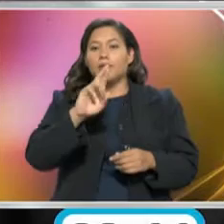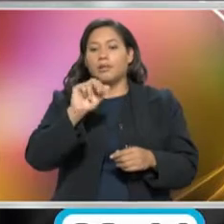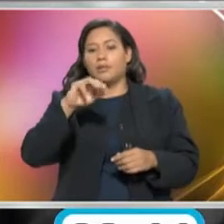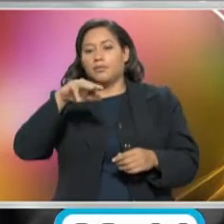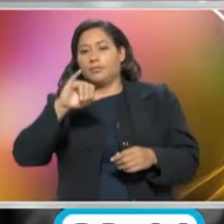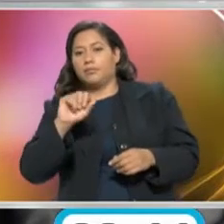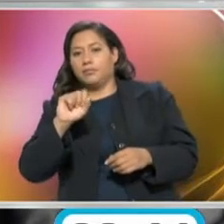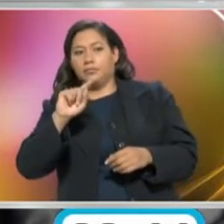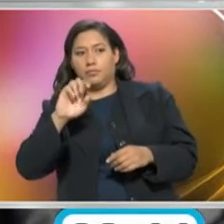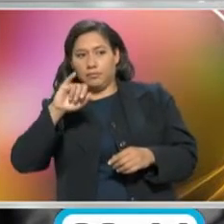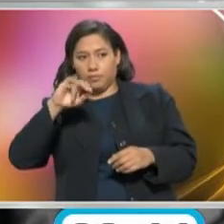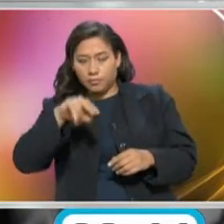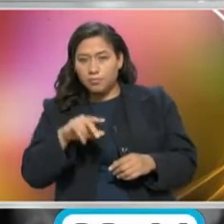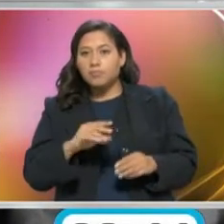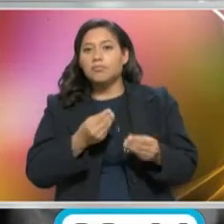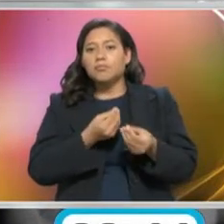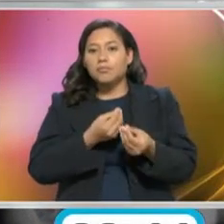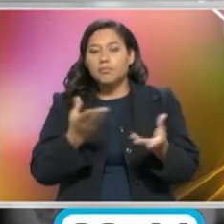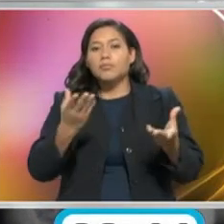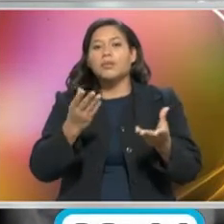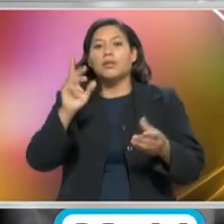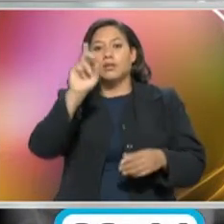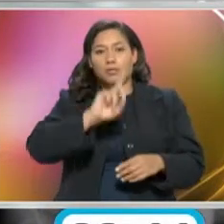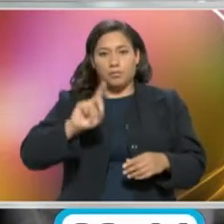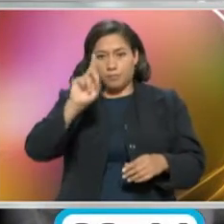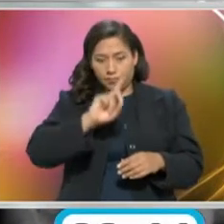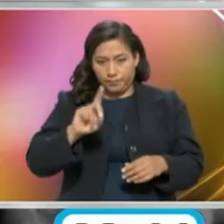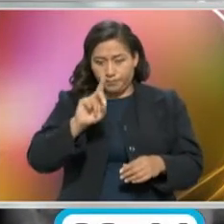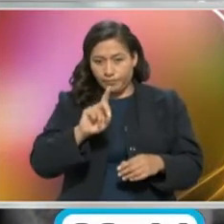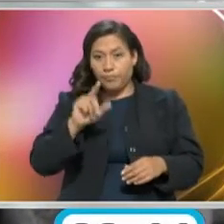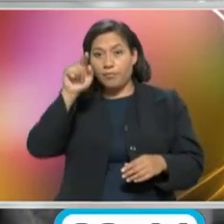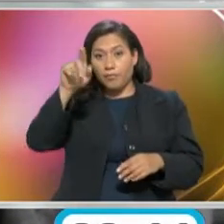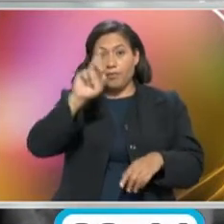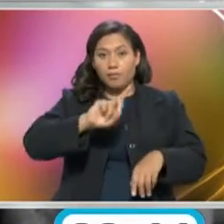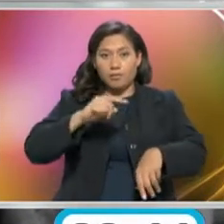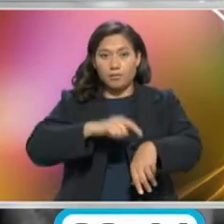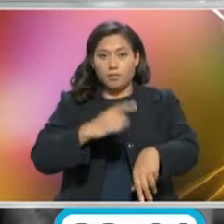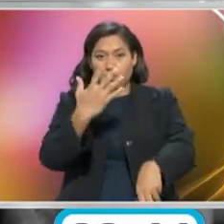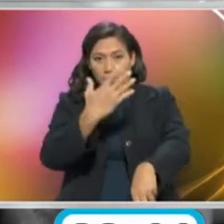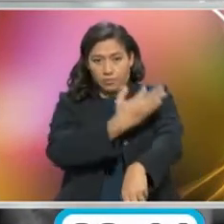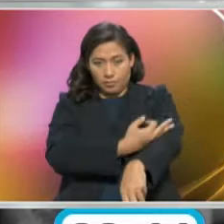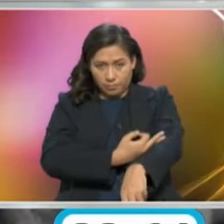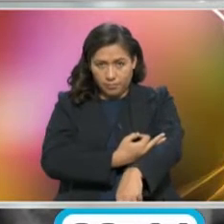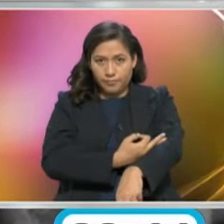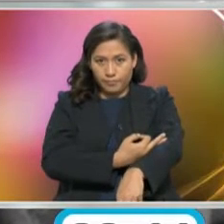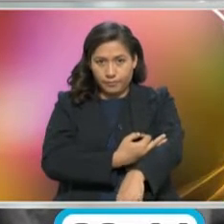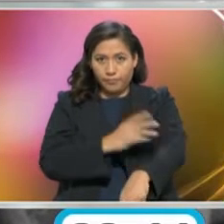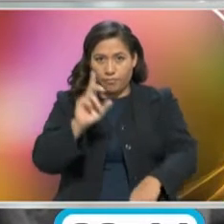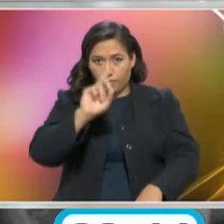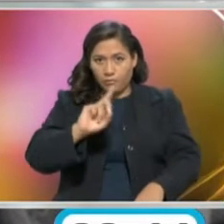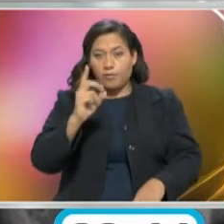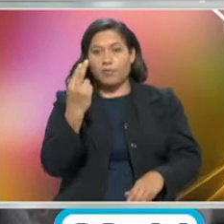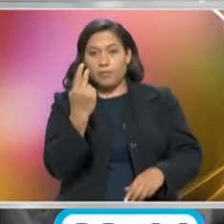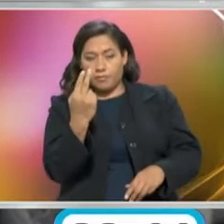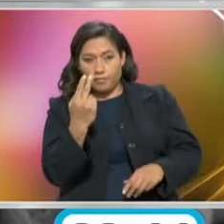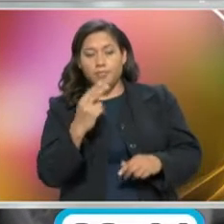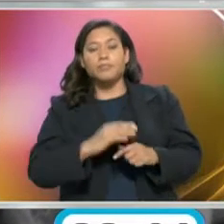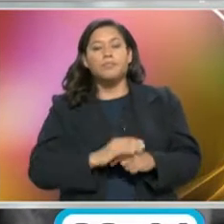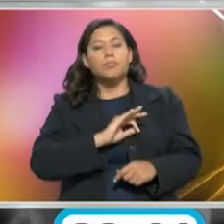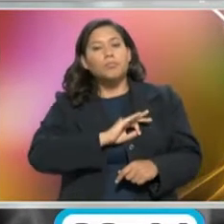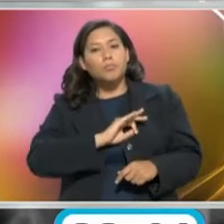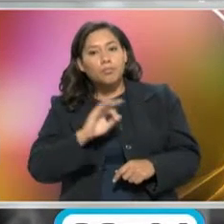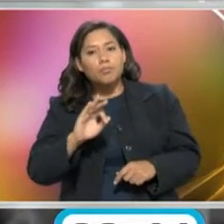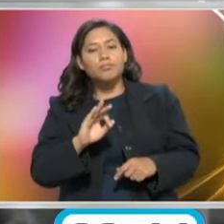Livestream transmite la función del domingo. El domingo es a las 5 de la tarde. Estamos hablando del domingo 25. Sí.